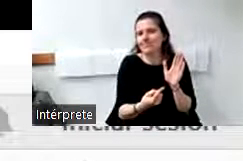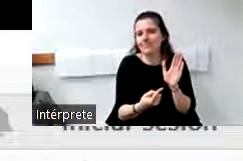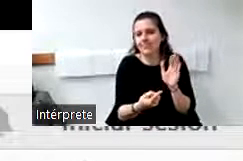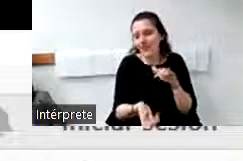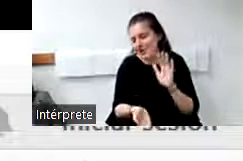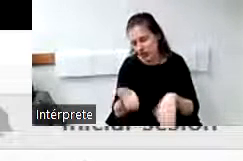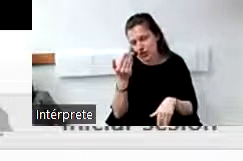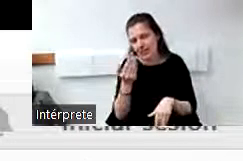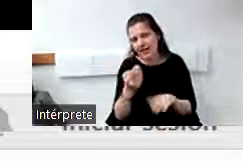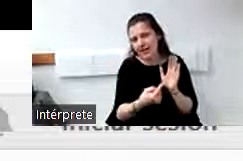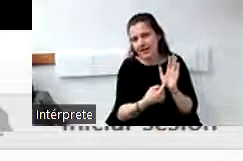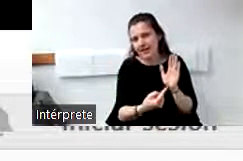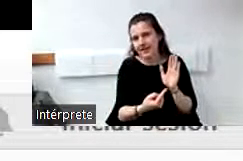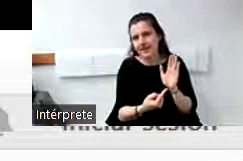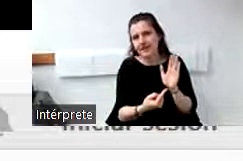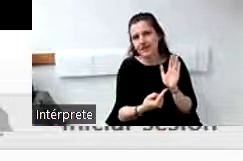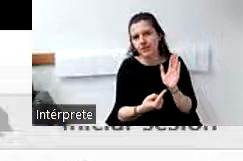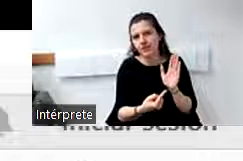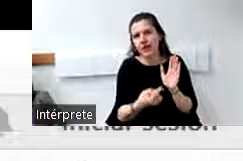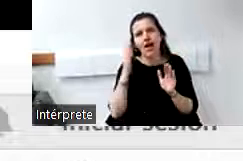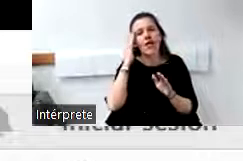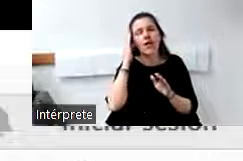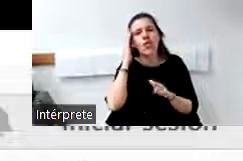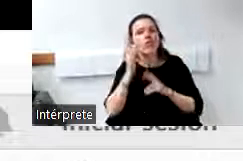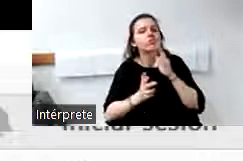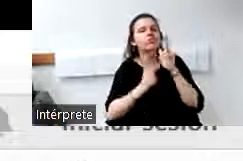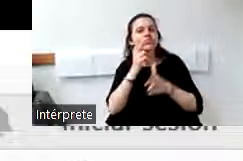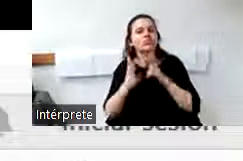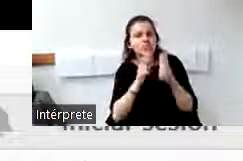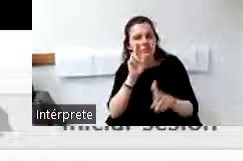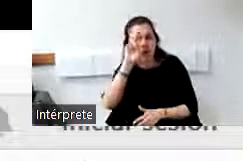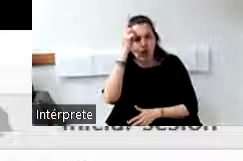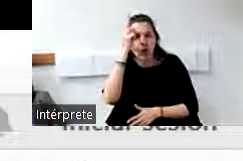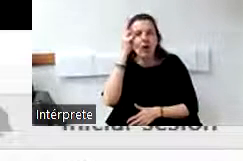gran mayoría, bueno, hay que estudiar lengua de señas uruguaya,